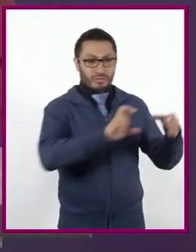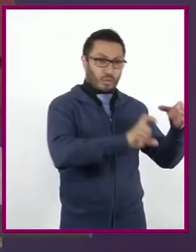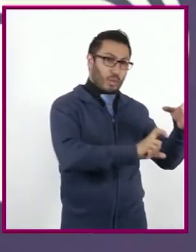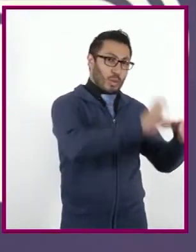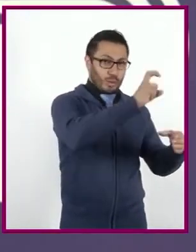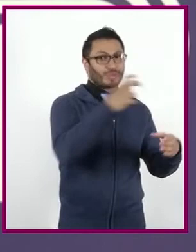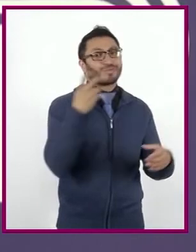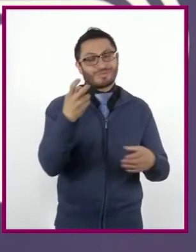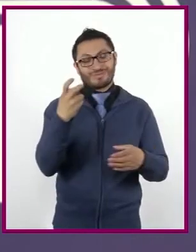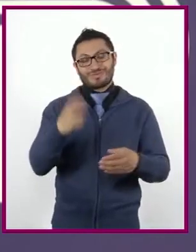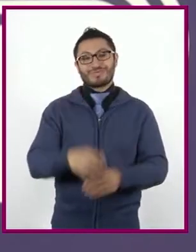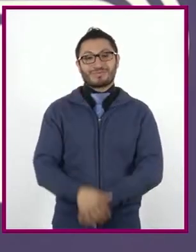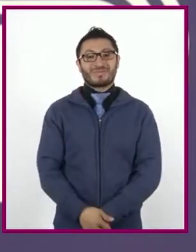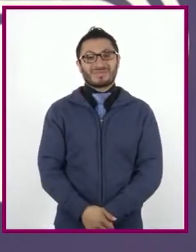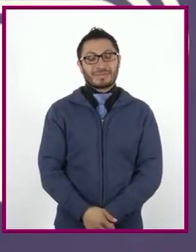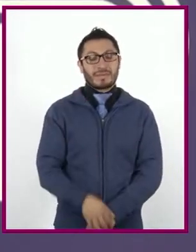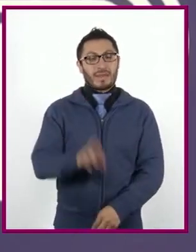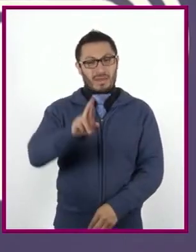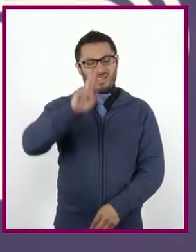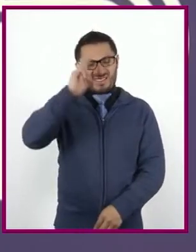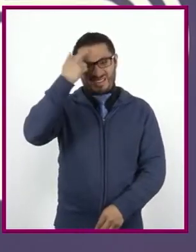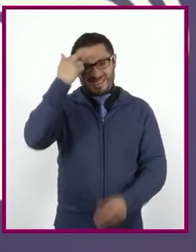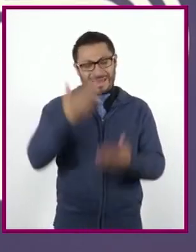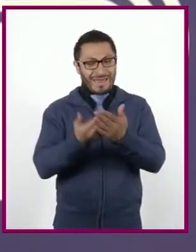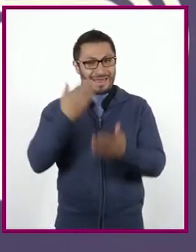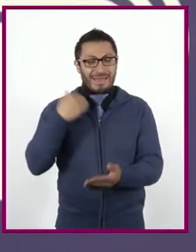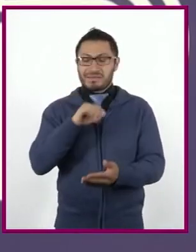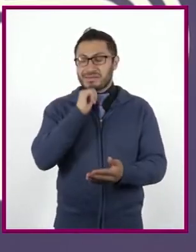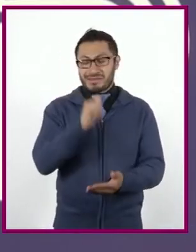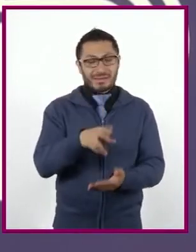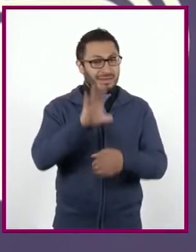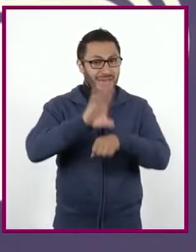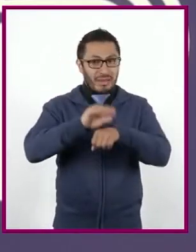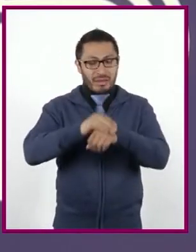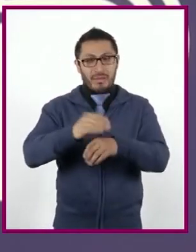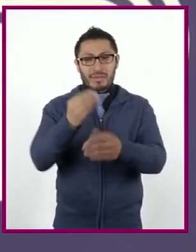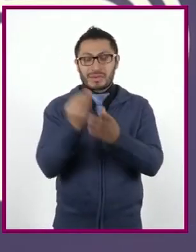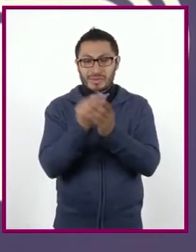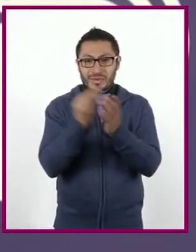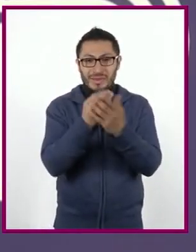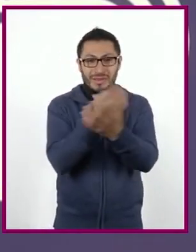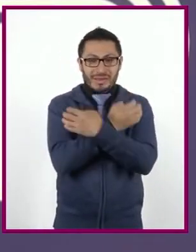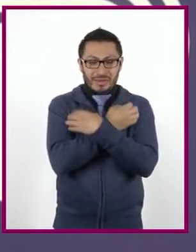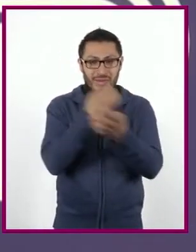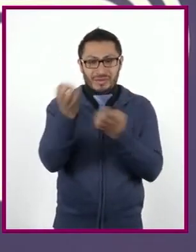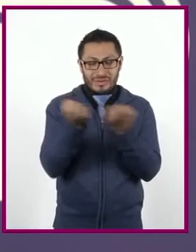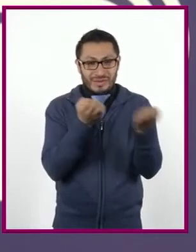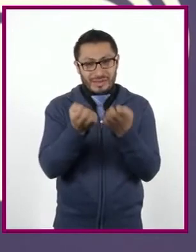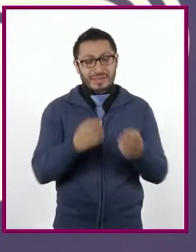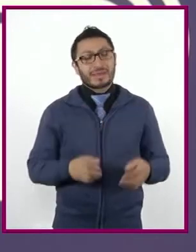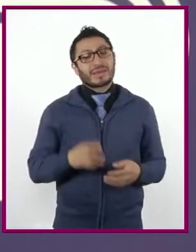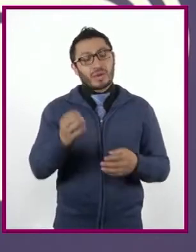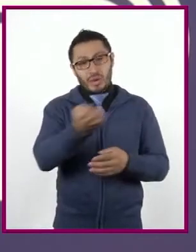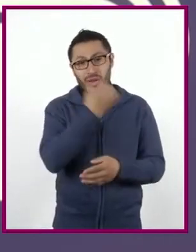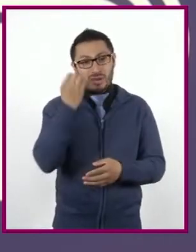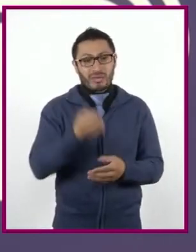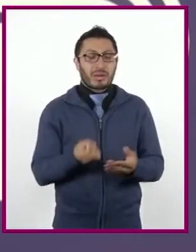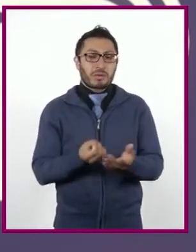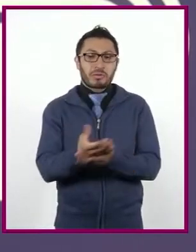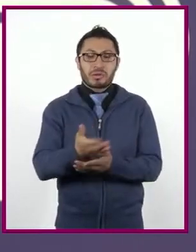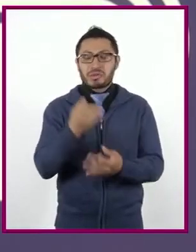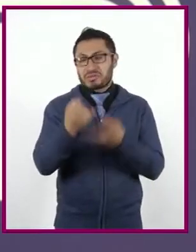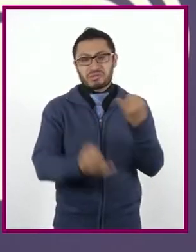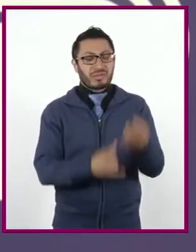flota. ¿Recuerdas cuando no te permitieron tomar tu clase de educación física en el patio, ni pudiste salir a receso porque